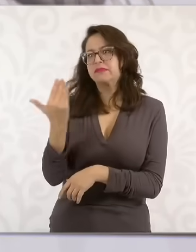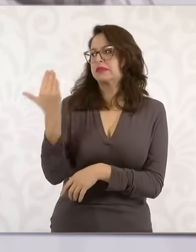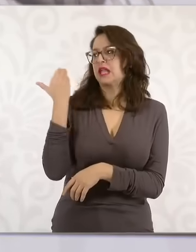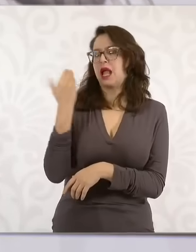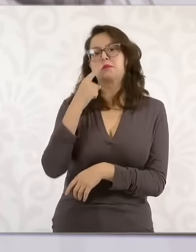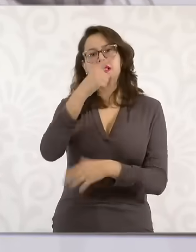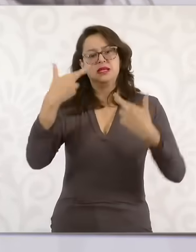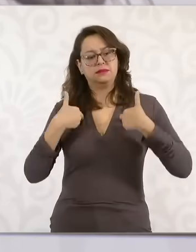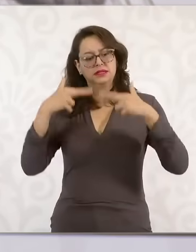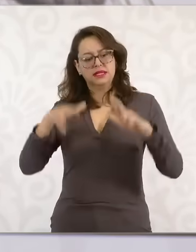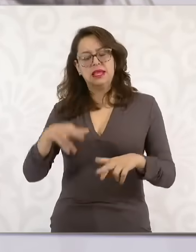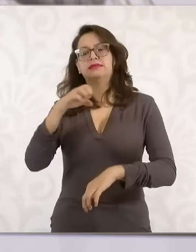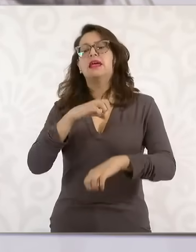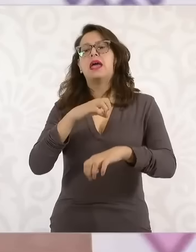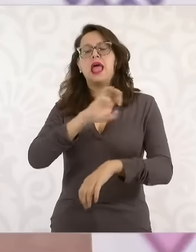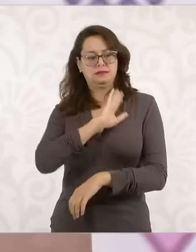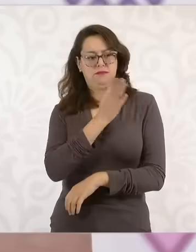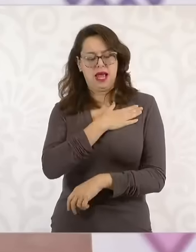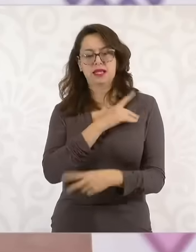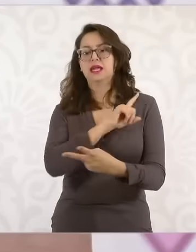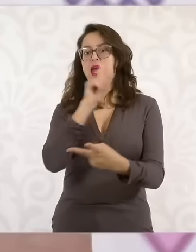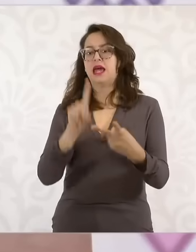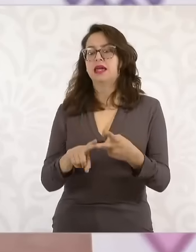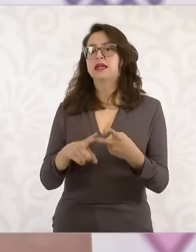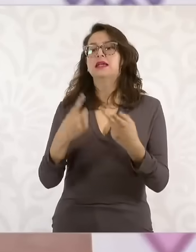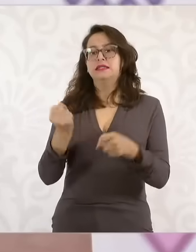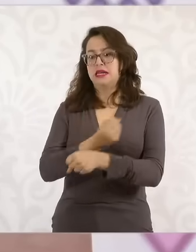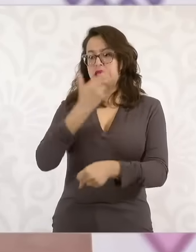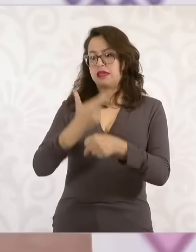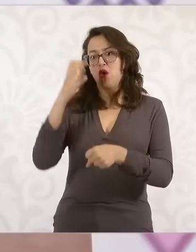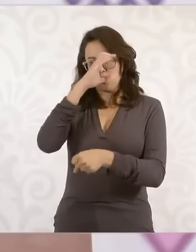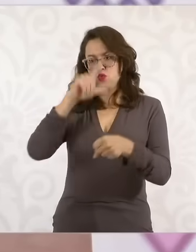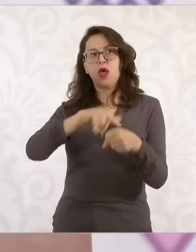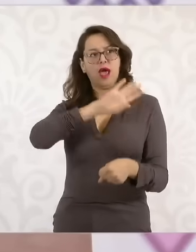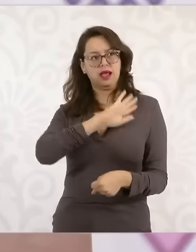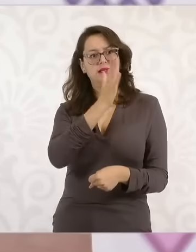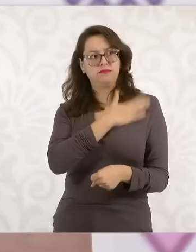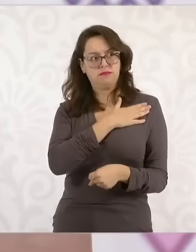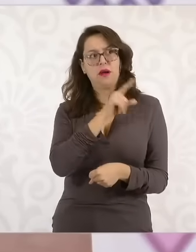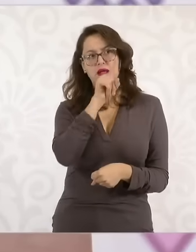secretario de Cultura de España, derivado de las